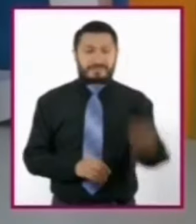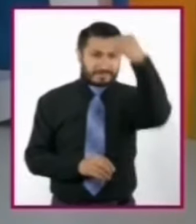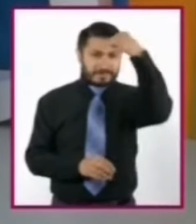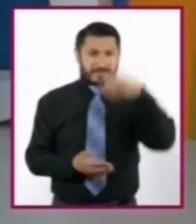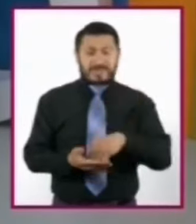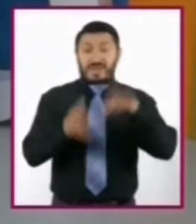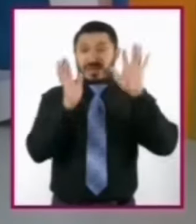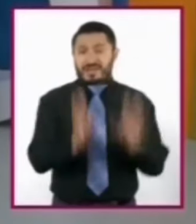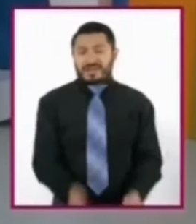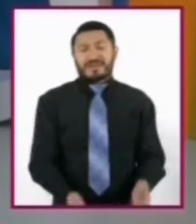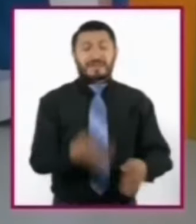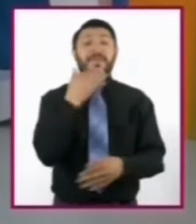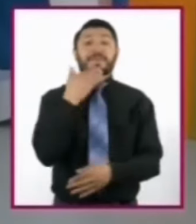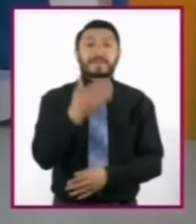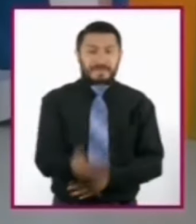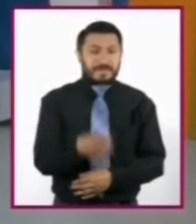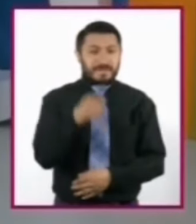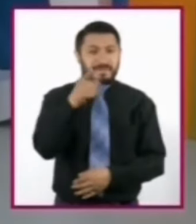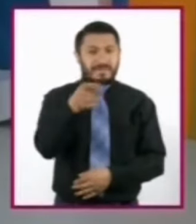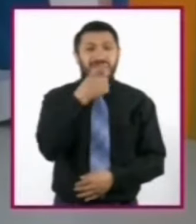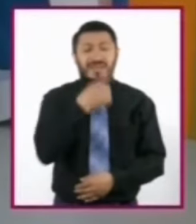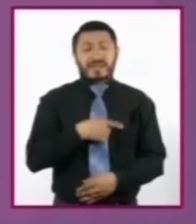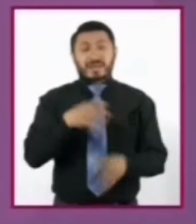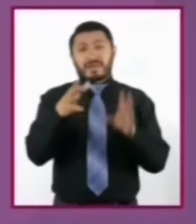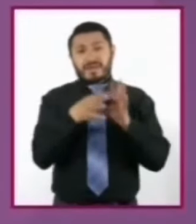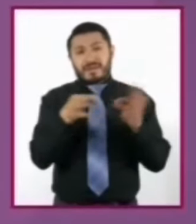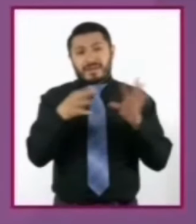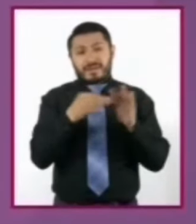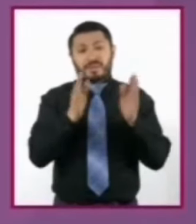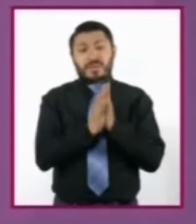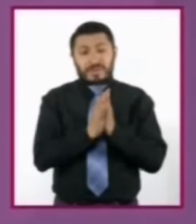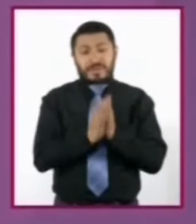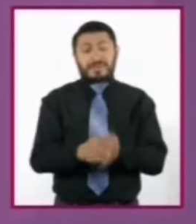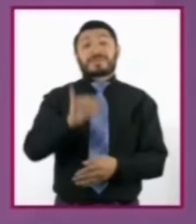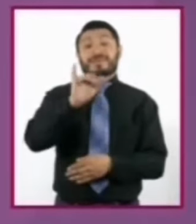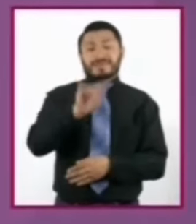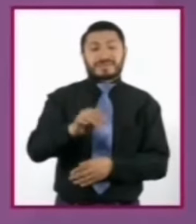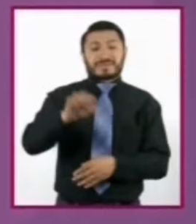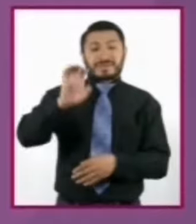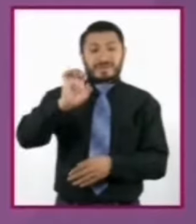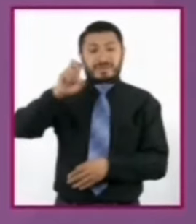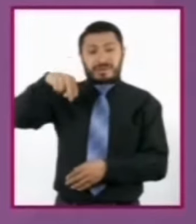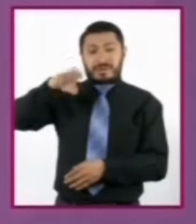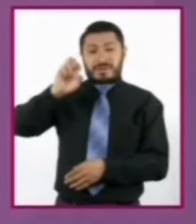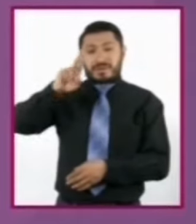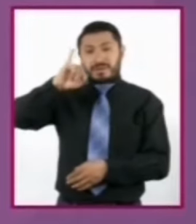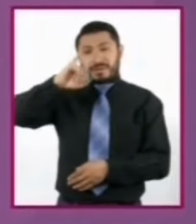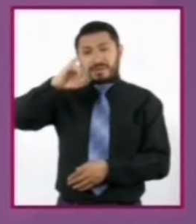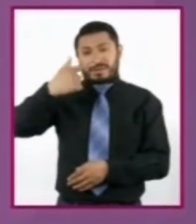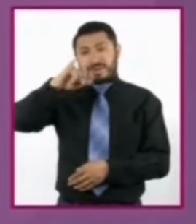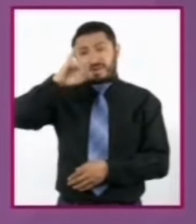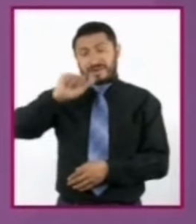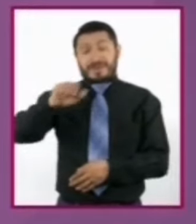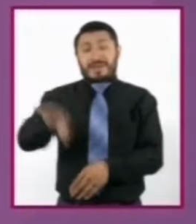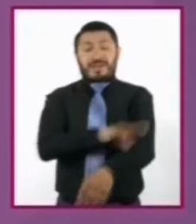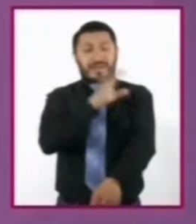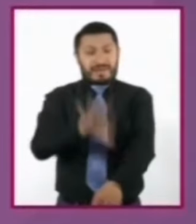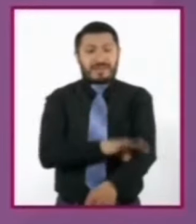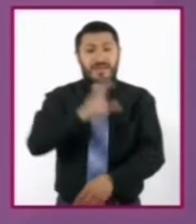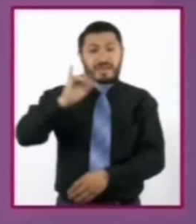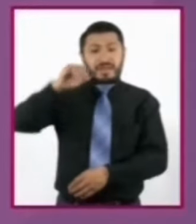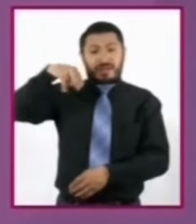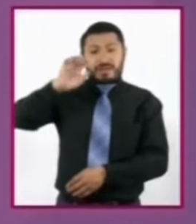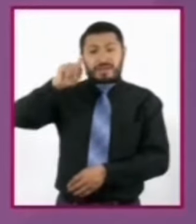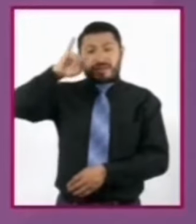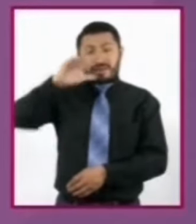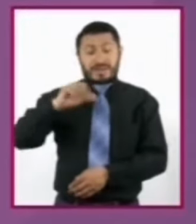estamos en sintonía. ¿Podrías decirme su definición? Claro, maestra. La energía cinética de un cuerpo es la energía que posee debido